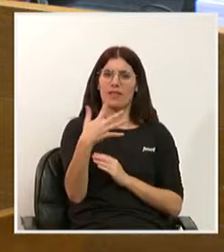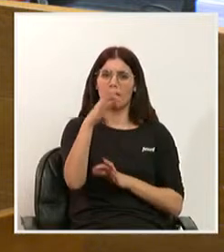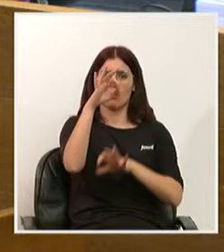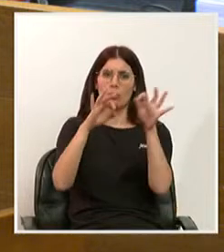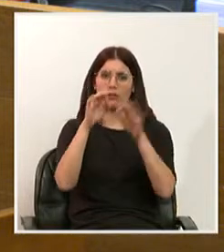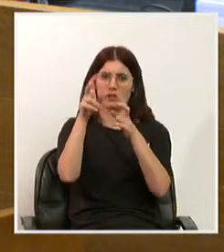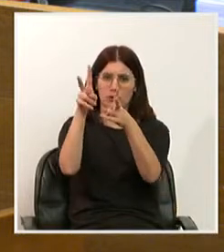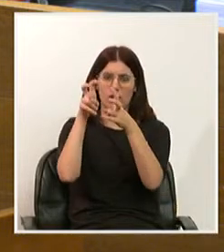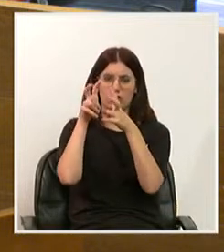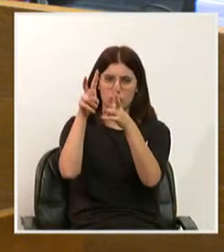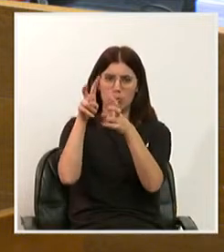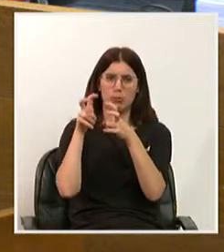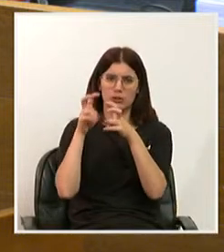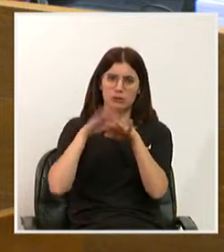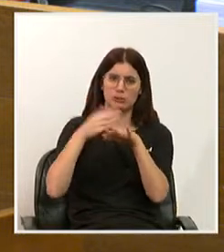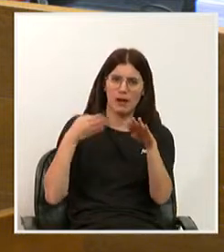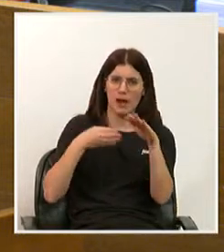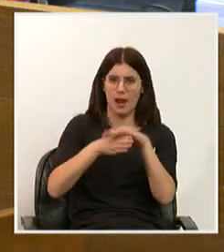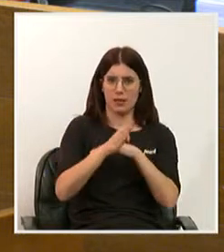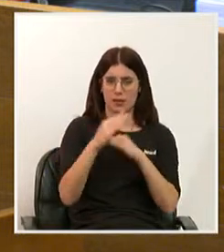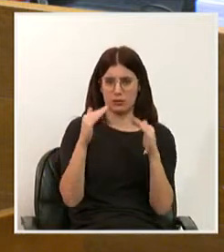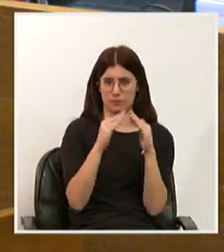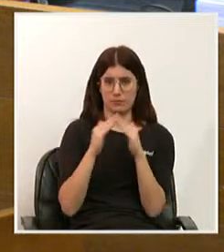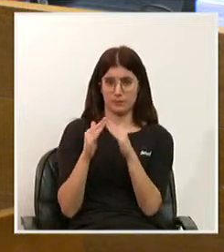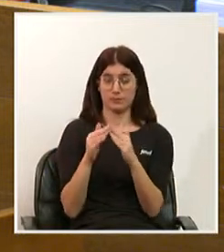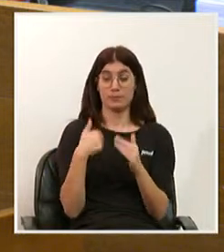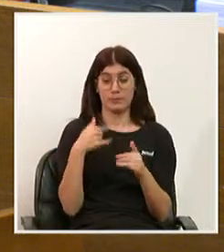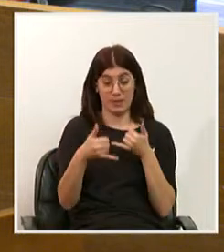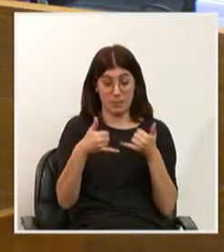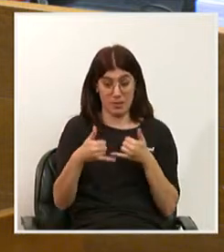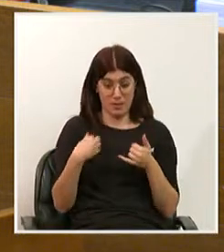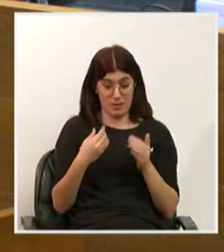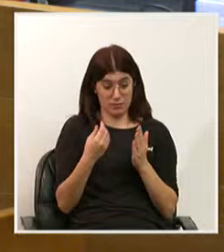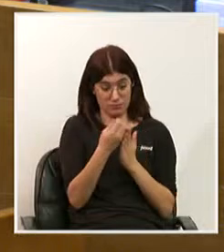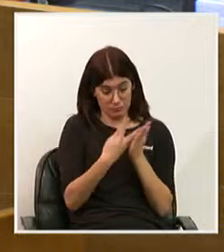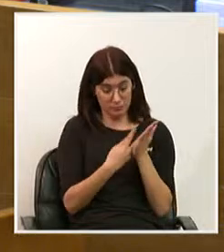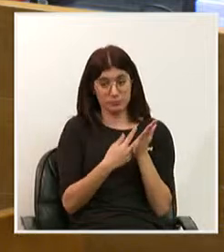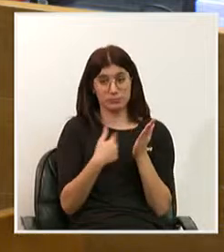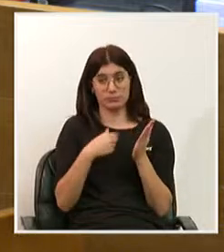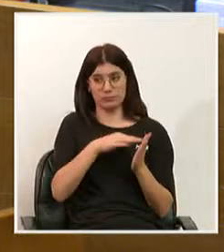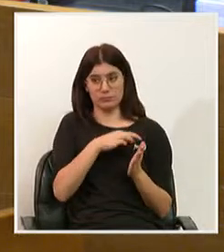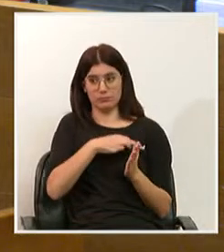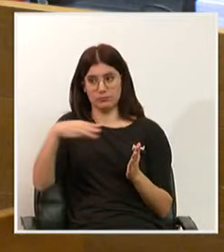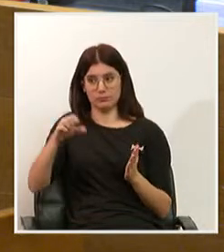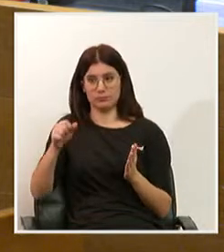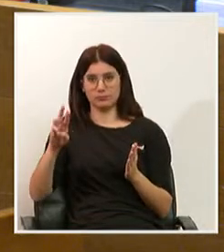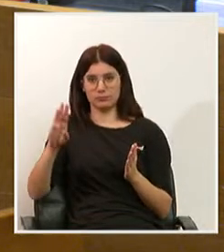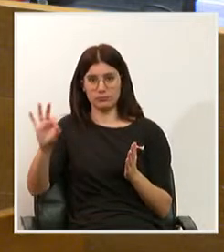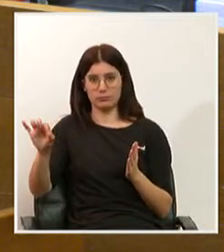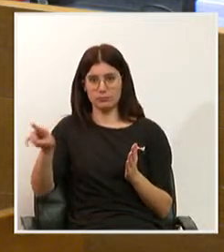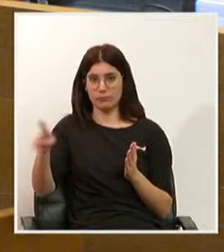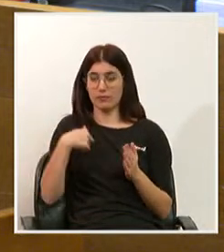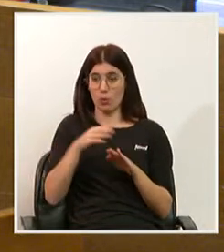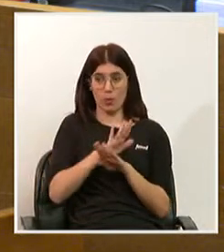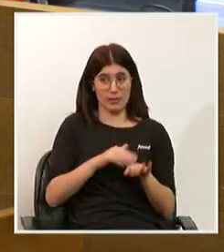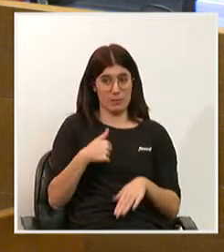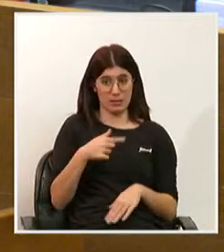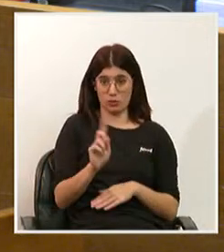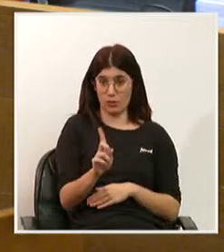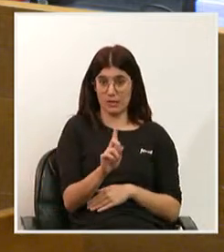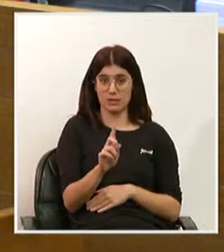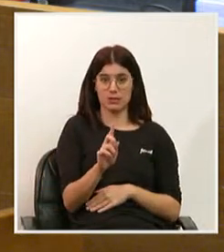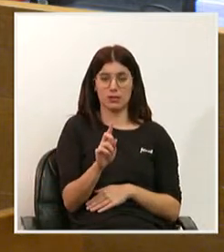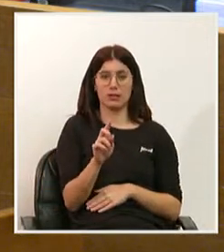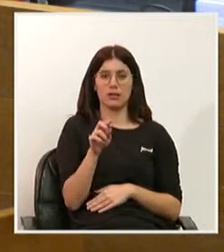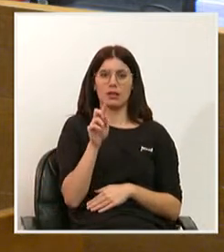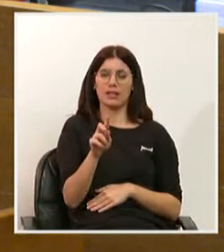impuestos al acceso a la vivienda y estas medidas señor monp que no serán las últimas sí que están dentro de